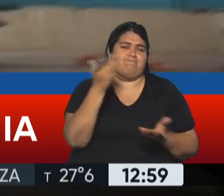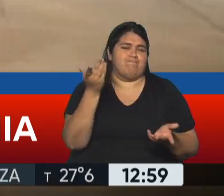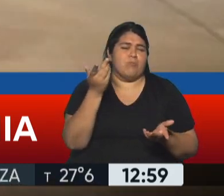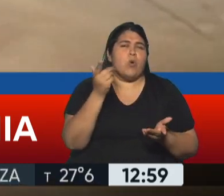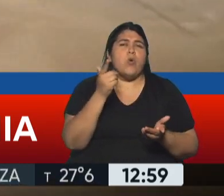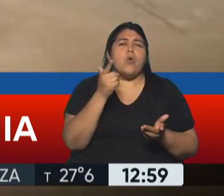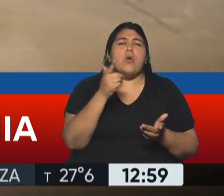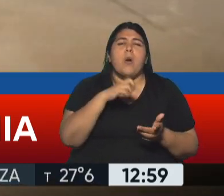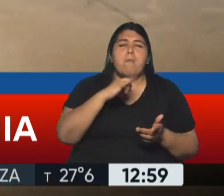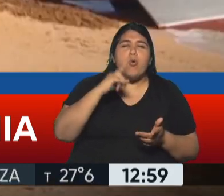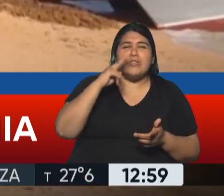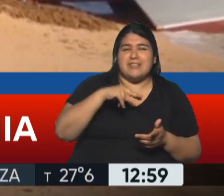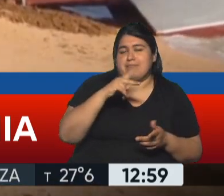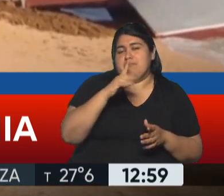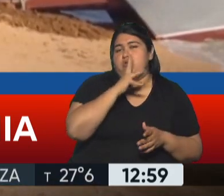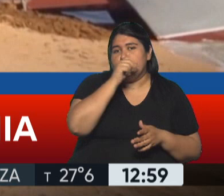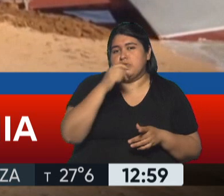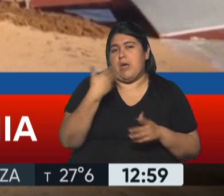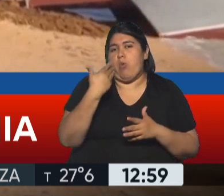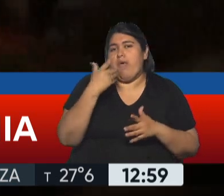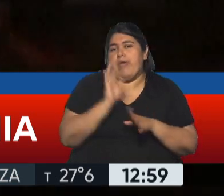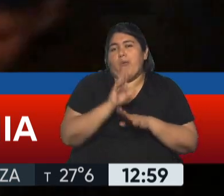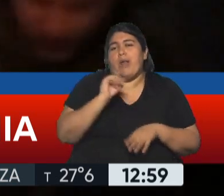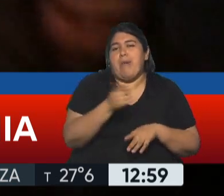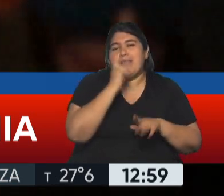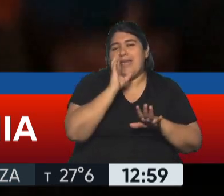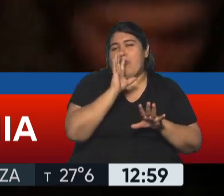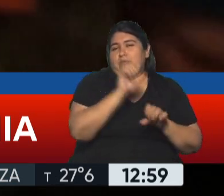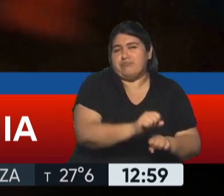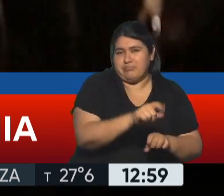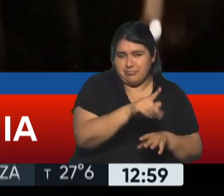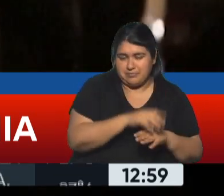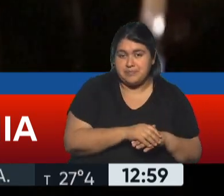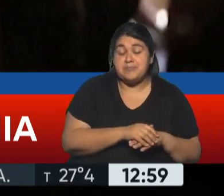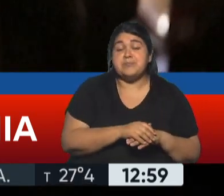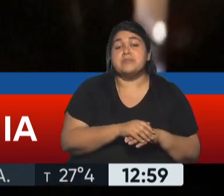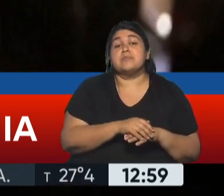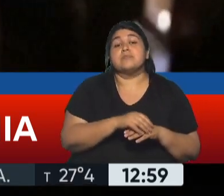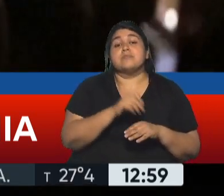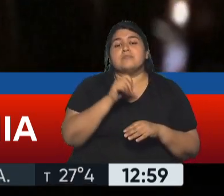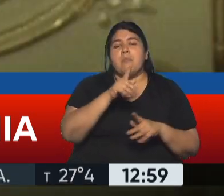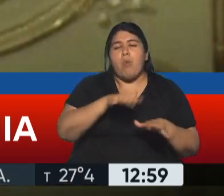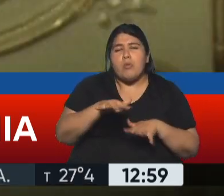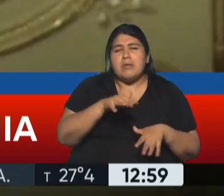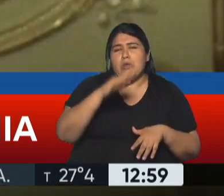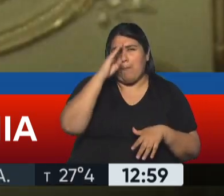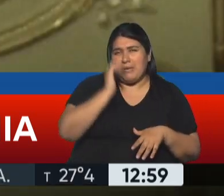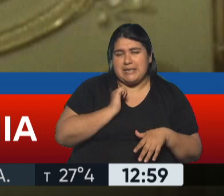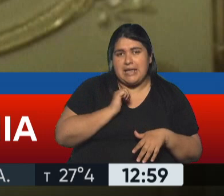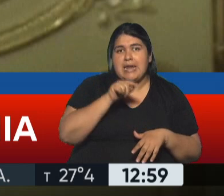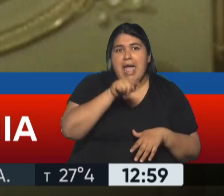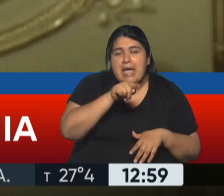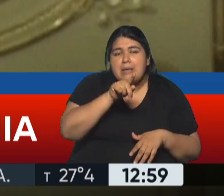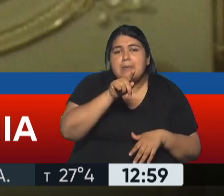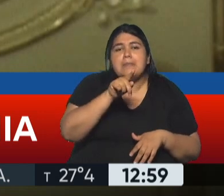descarta que Putin intente una invasión al este de Ucrania. El Kremlin no niega los movimientos militares, pero califica